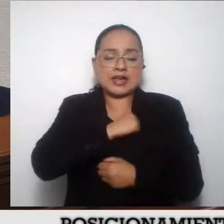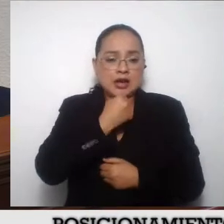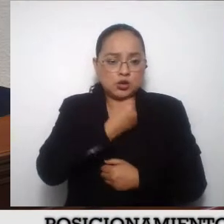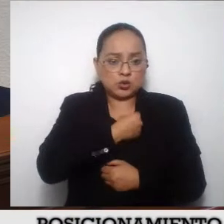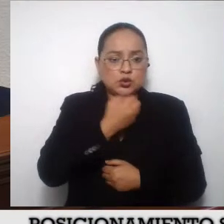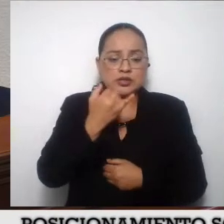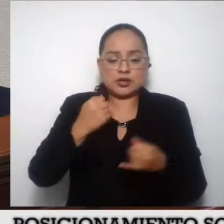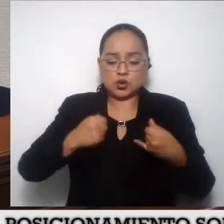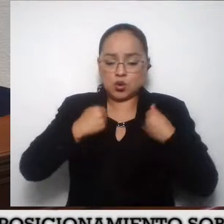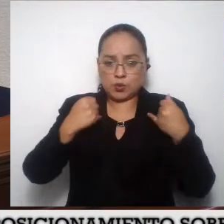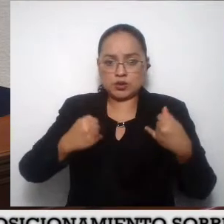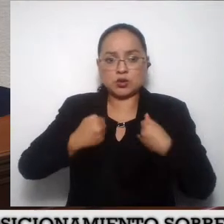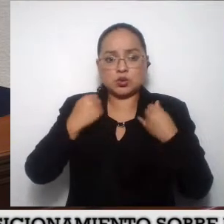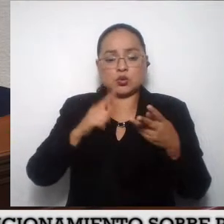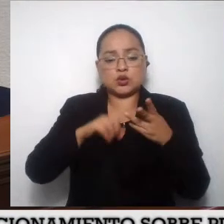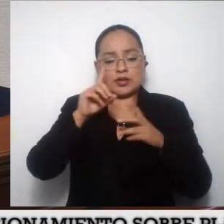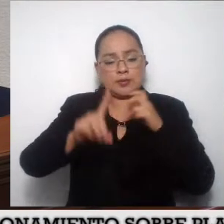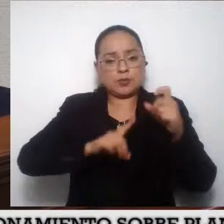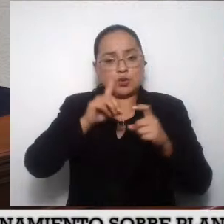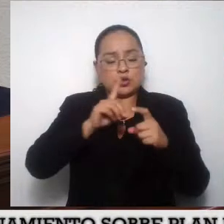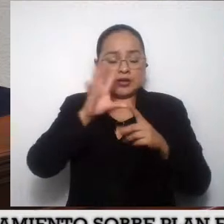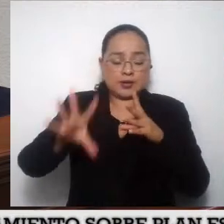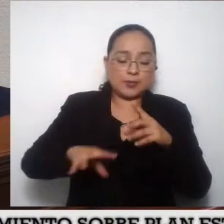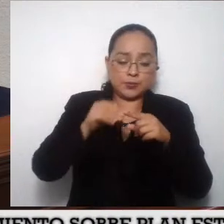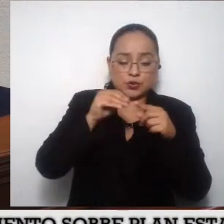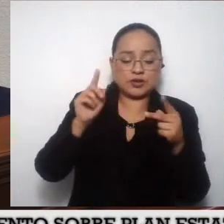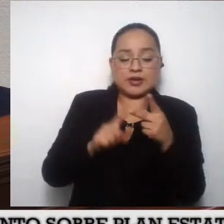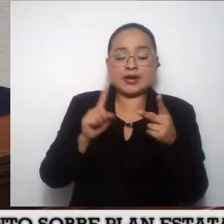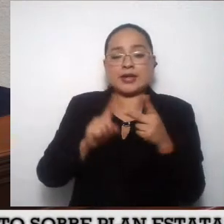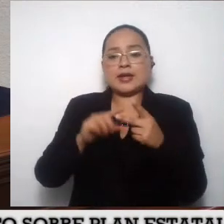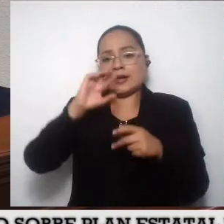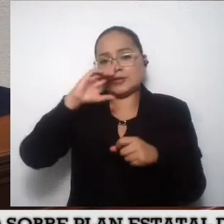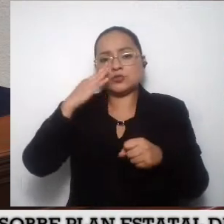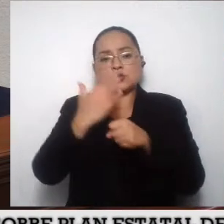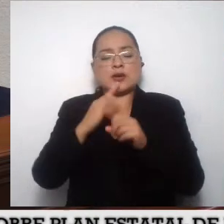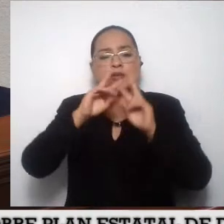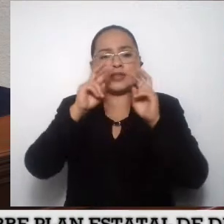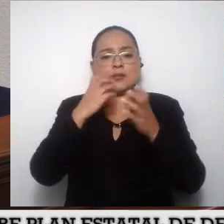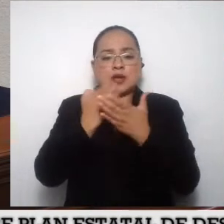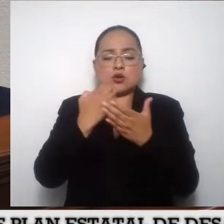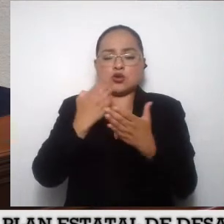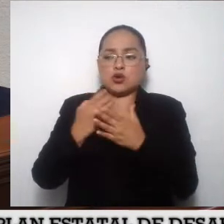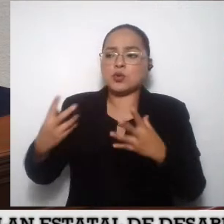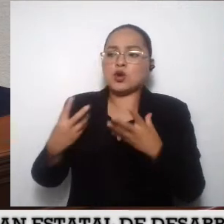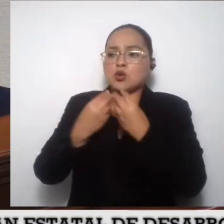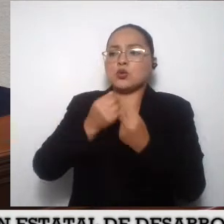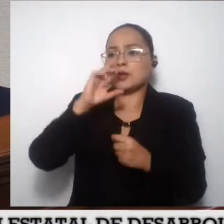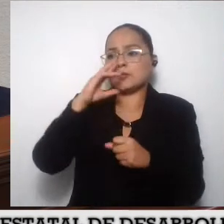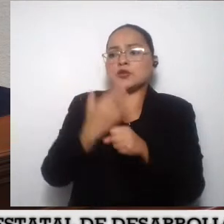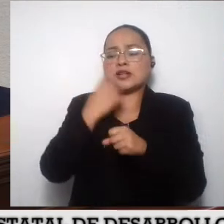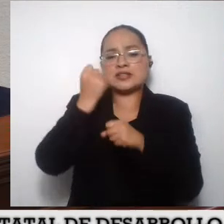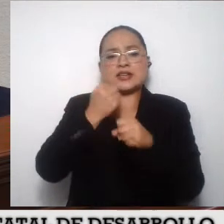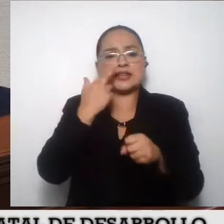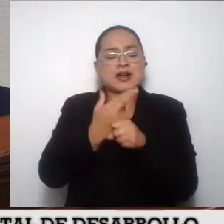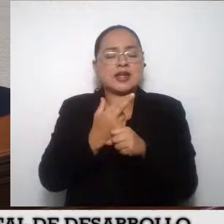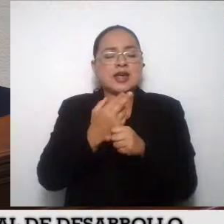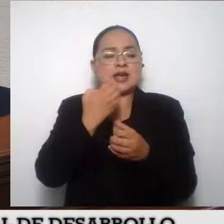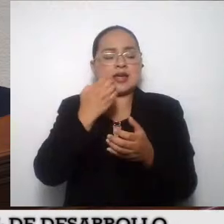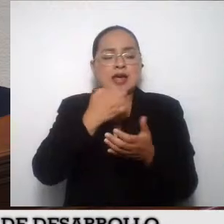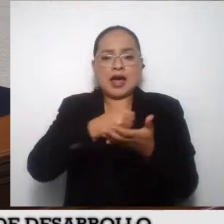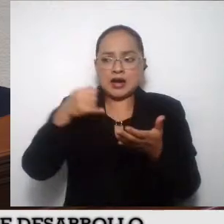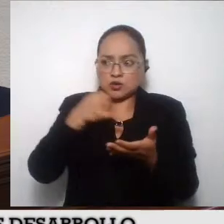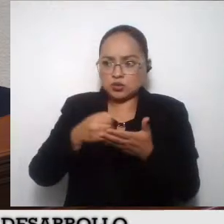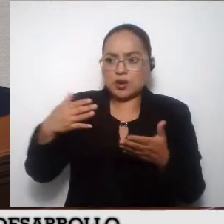Juventud y Deporte. Eje 2, desarrollo económico, bajo la responsabilidad de las secretarías de Agricultura,